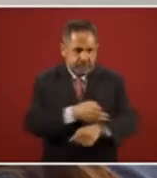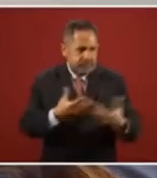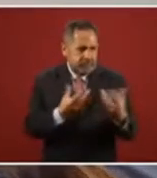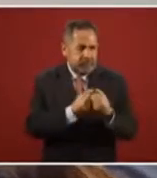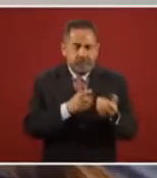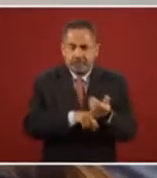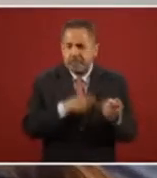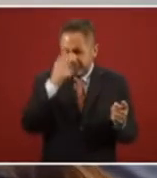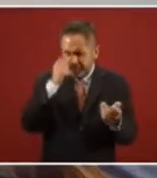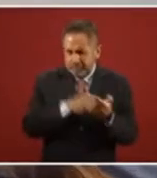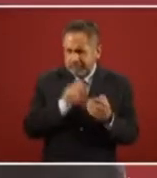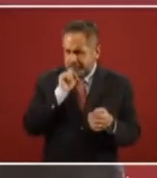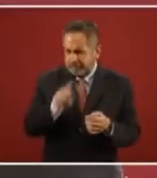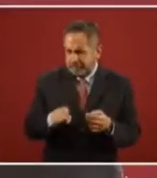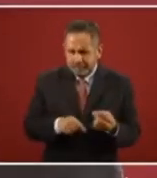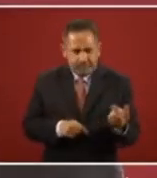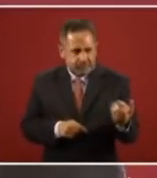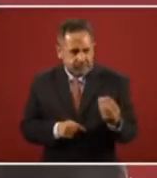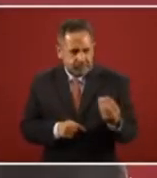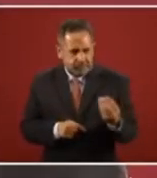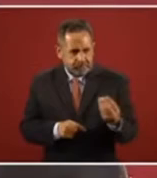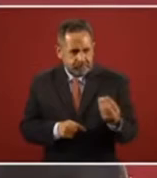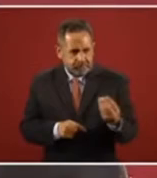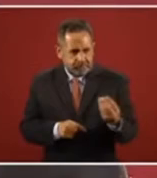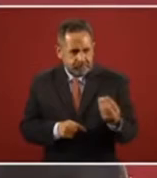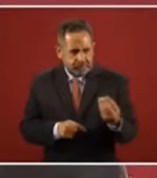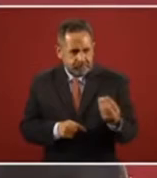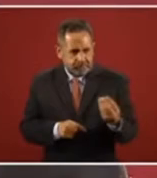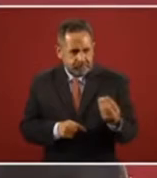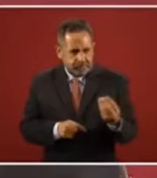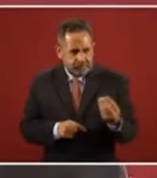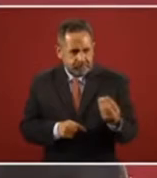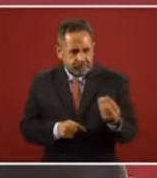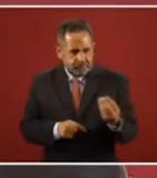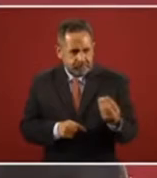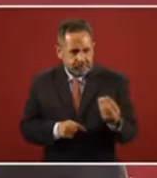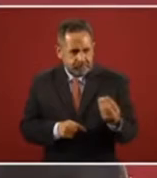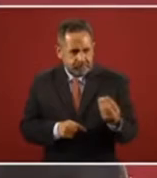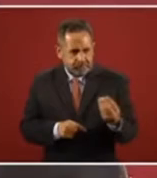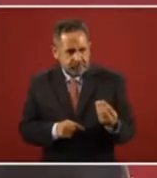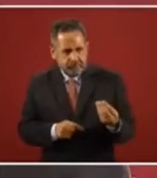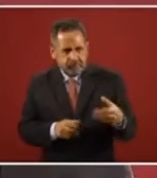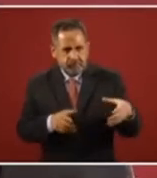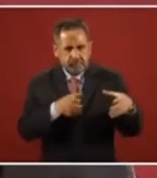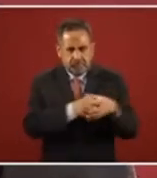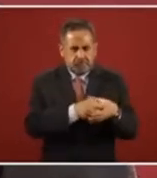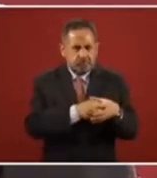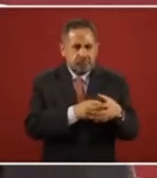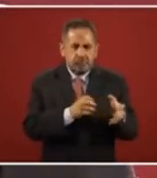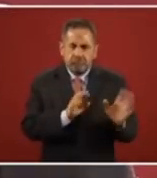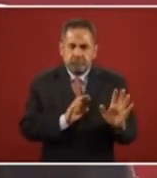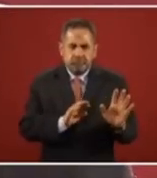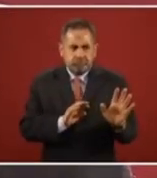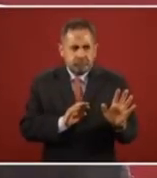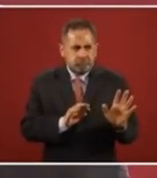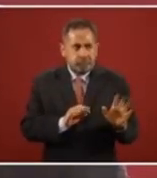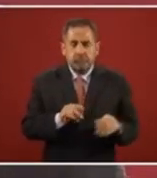este me quedé entre greater united y luz